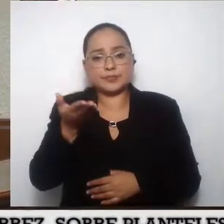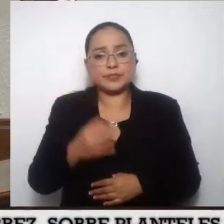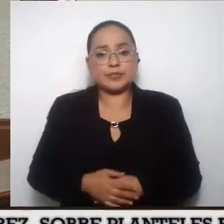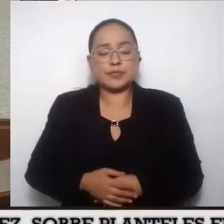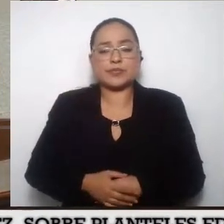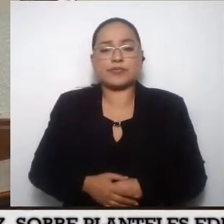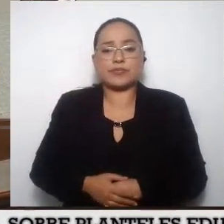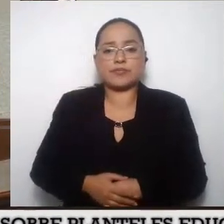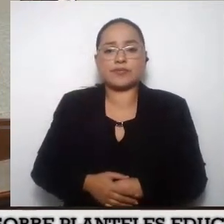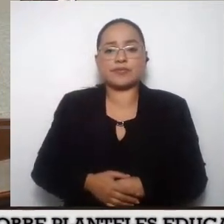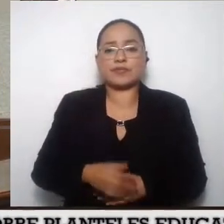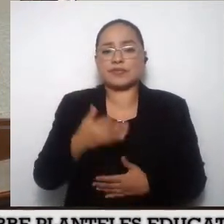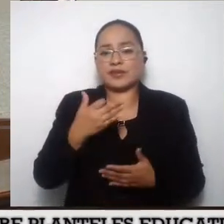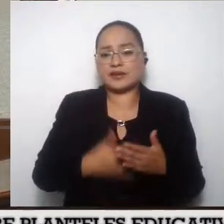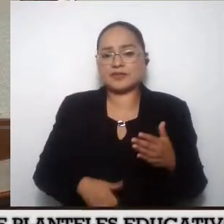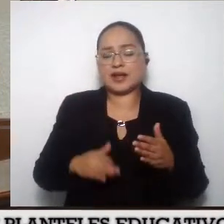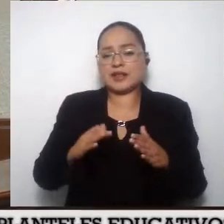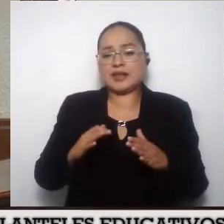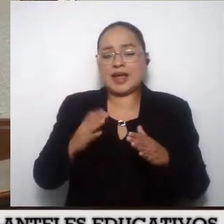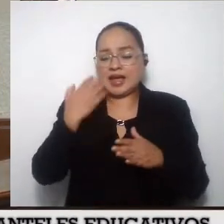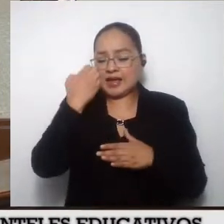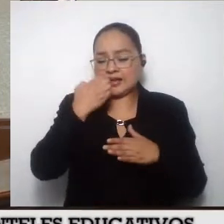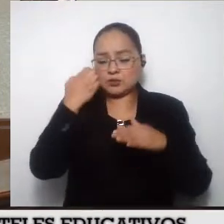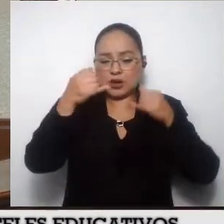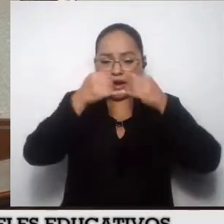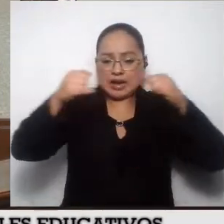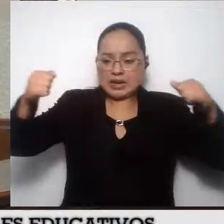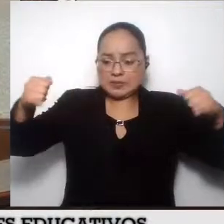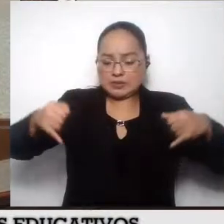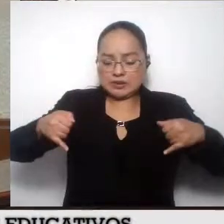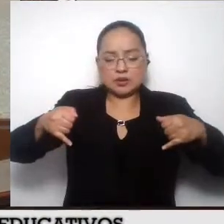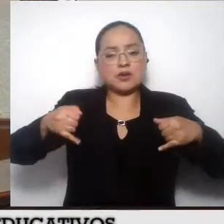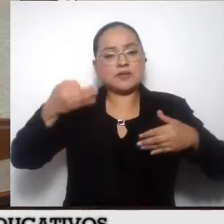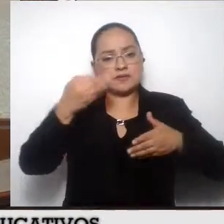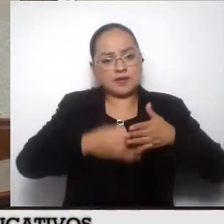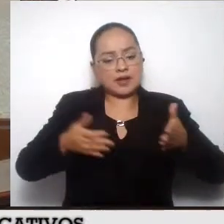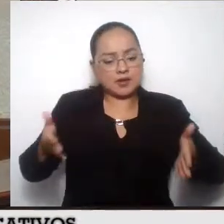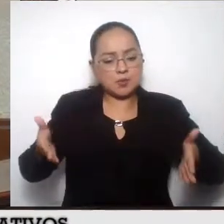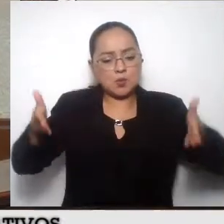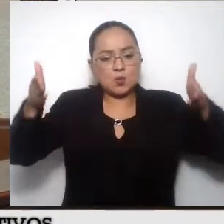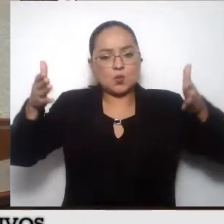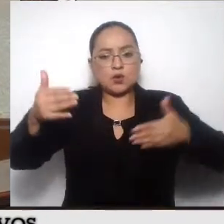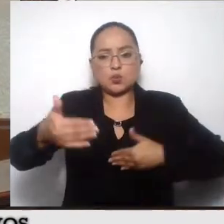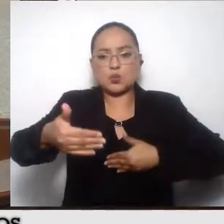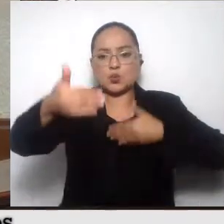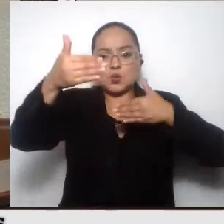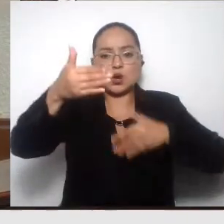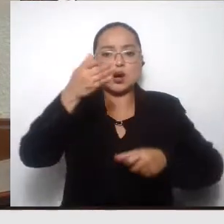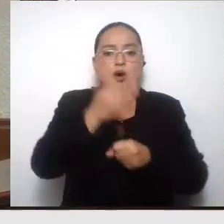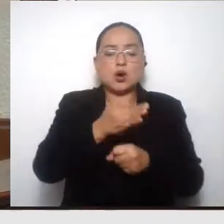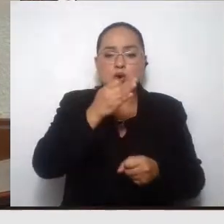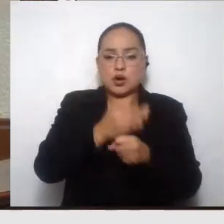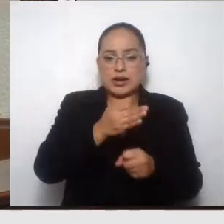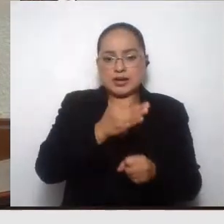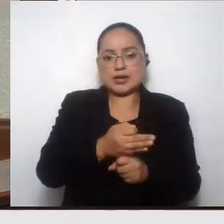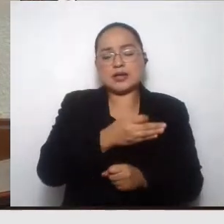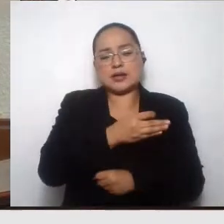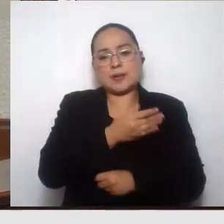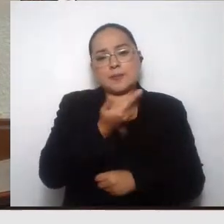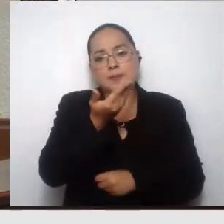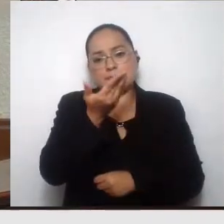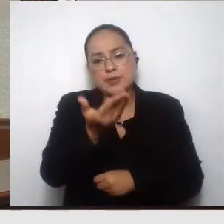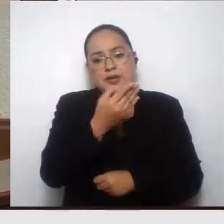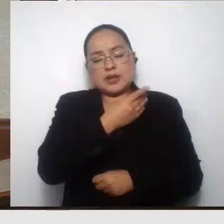que carecen de barda perimetral y es en este momento, como se sugiere, se pide que se